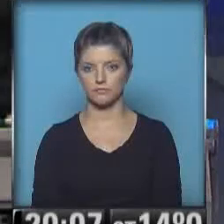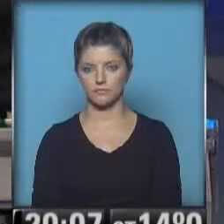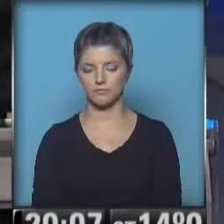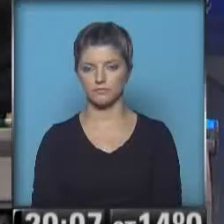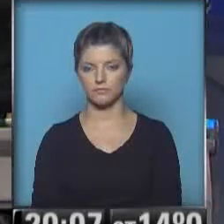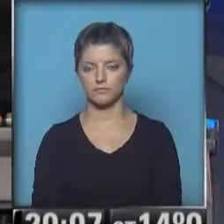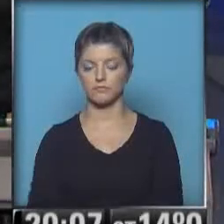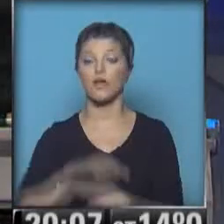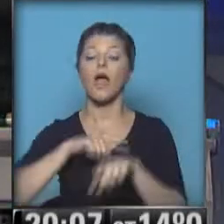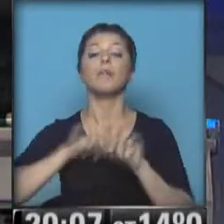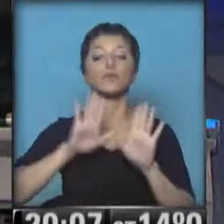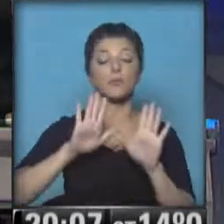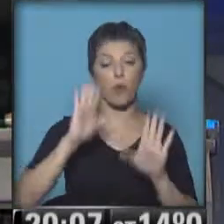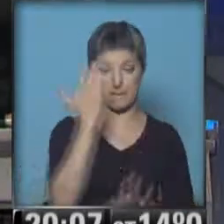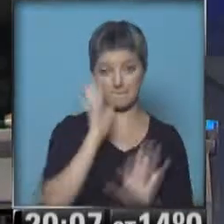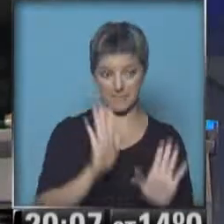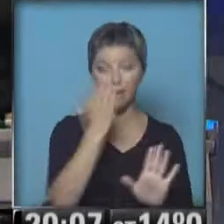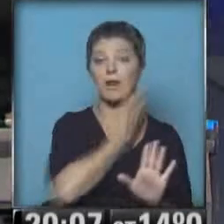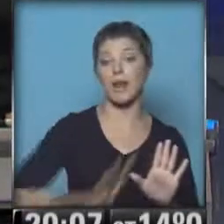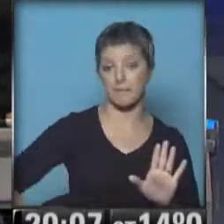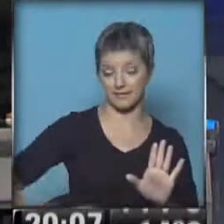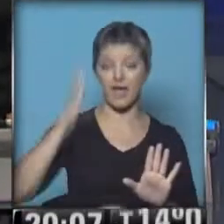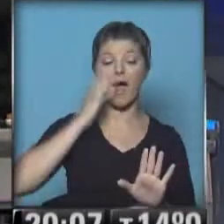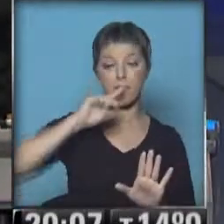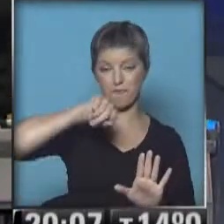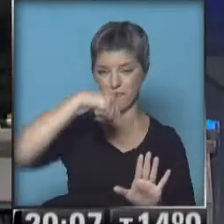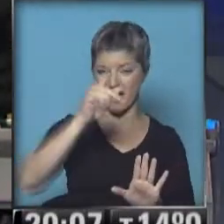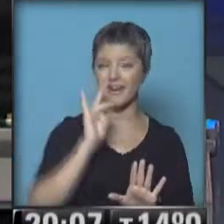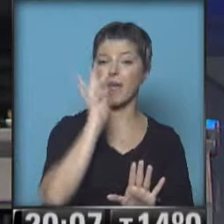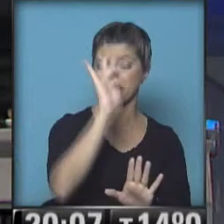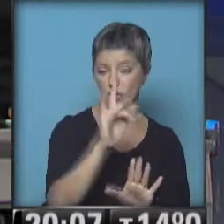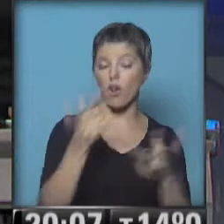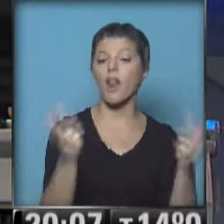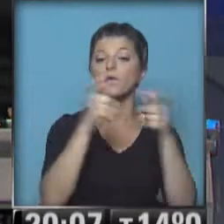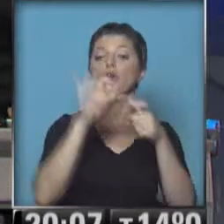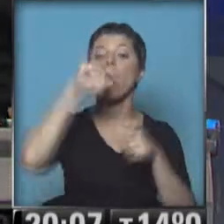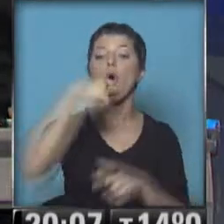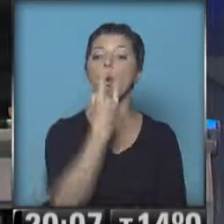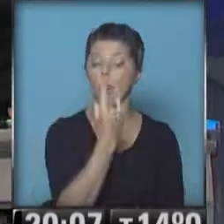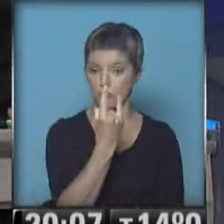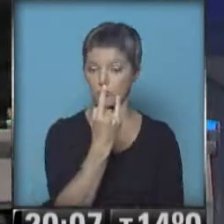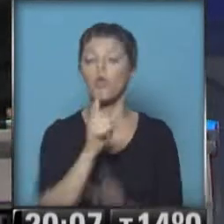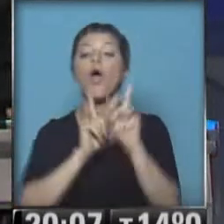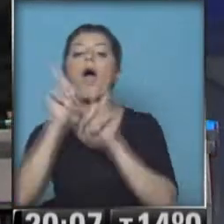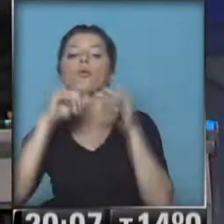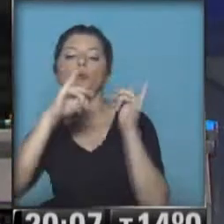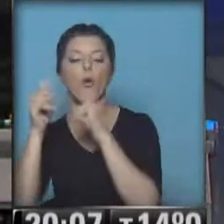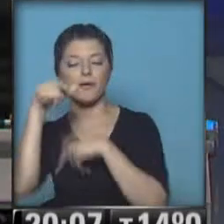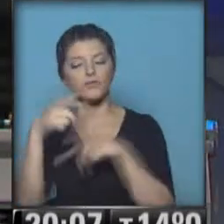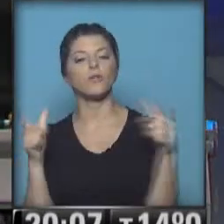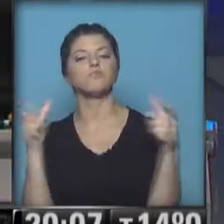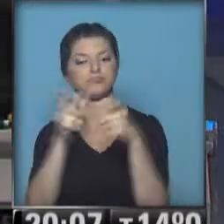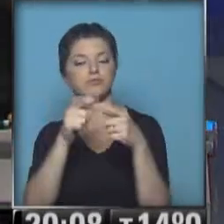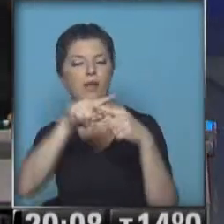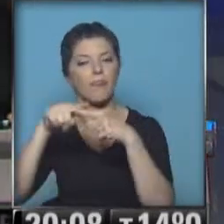mientras se espera que la presidenta de la nación hable en el día de mañana naciones unidas- referentes juveniles mantuvieron una conversación con